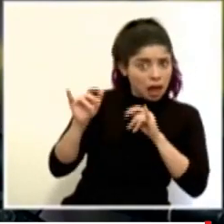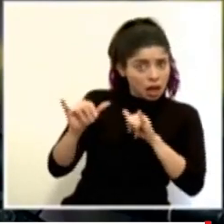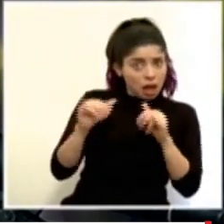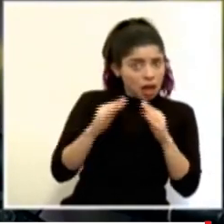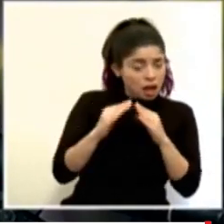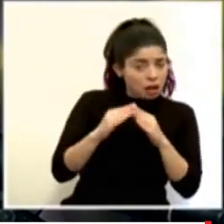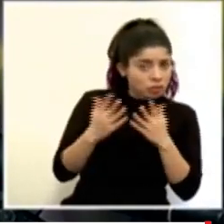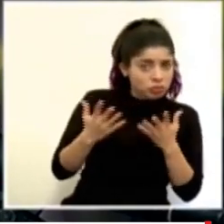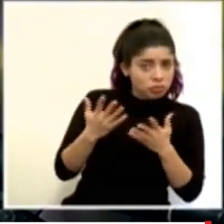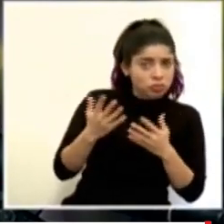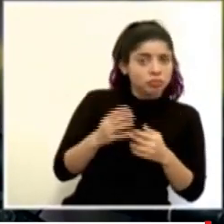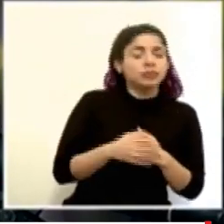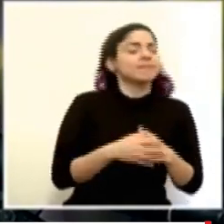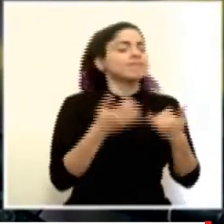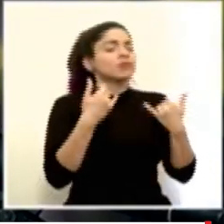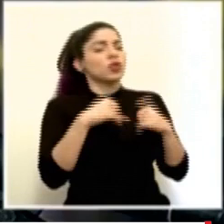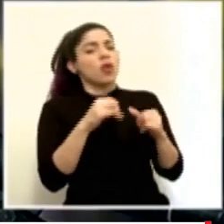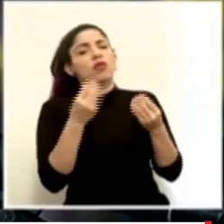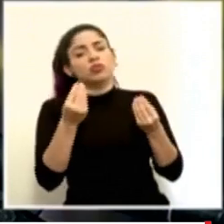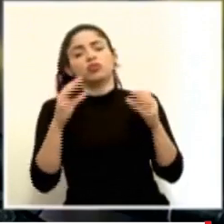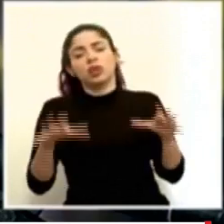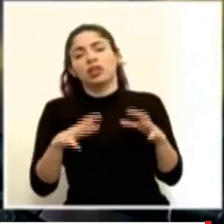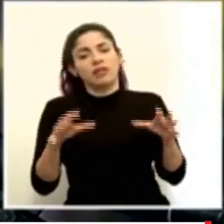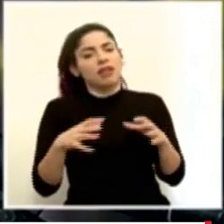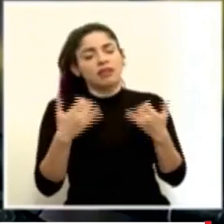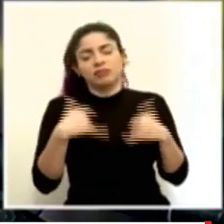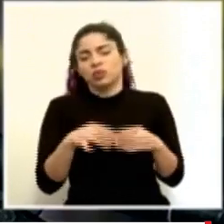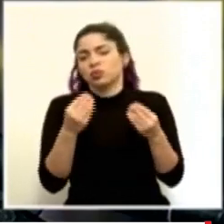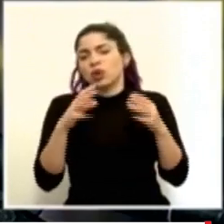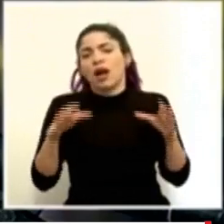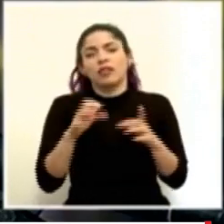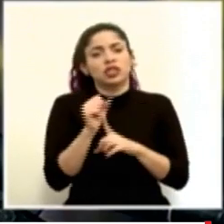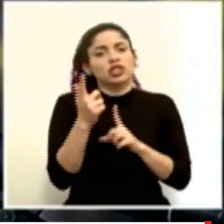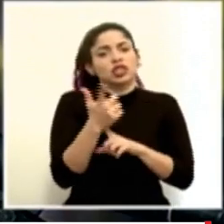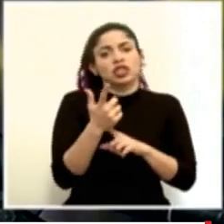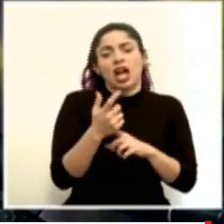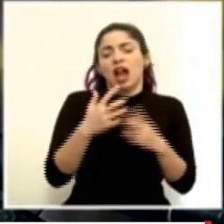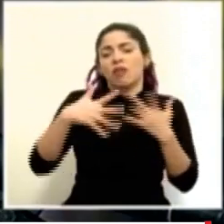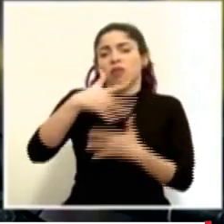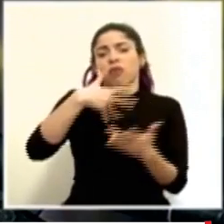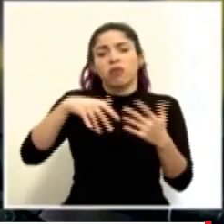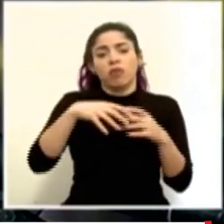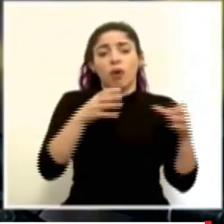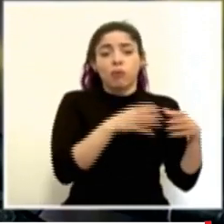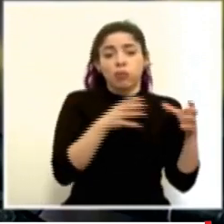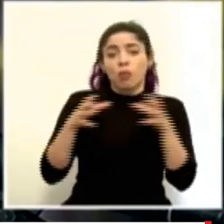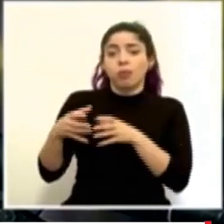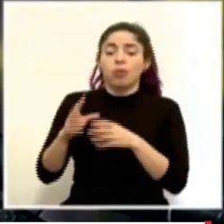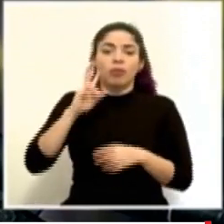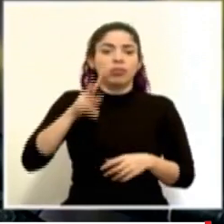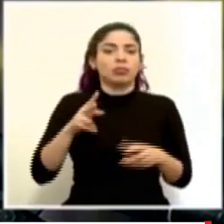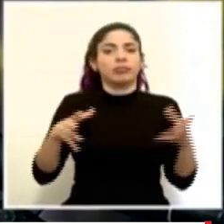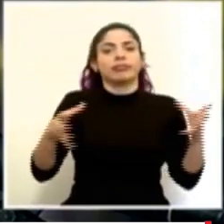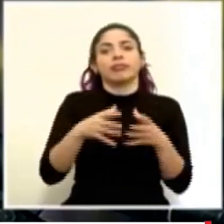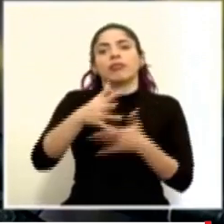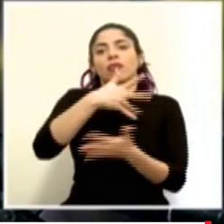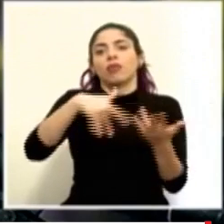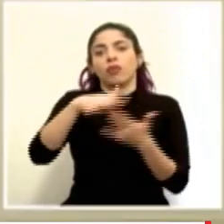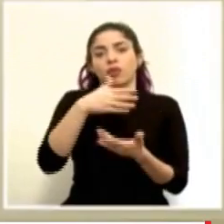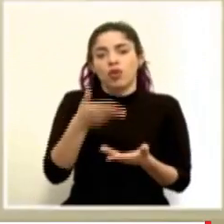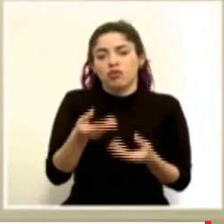más en casa con lo que han tenido. Siguen habiendo muchos eventos sociales donde se rompen las burbujas. Y es lo que hablamos de, al